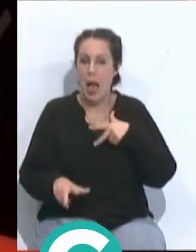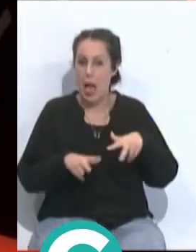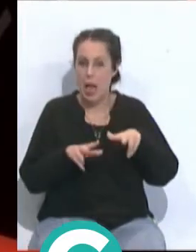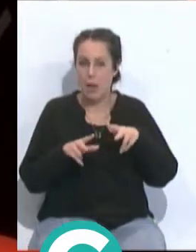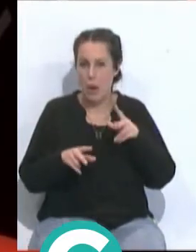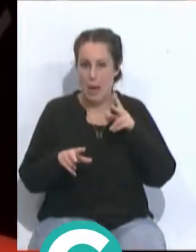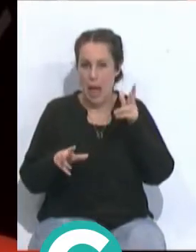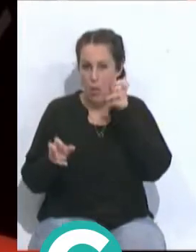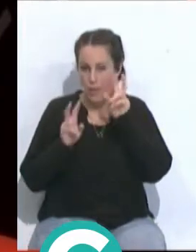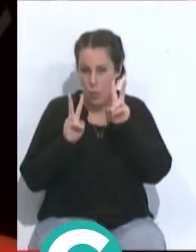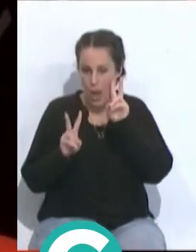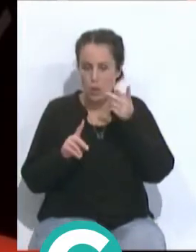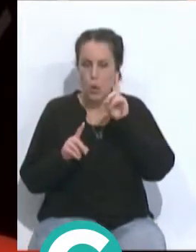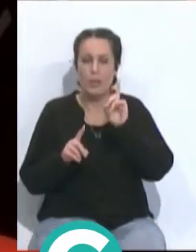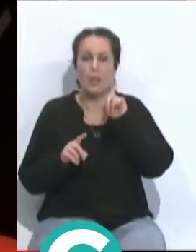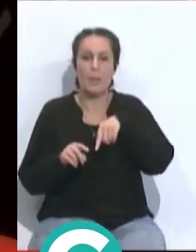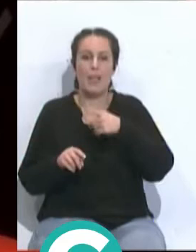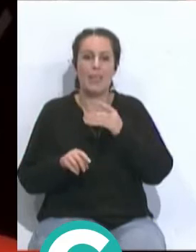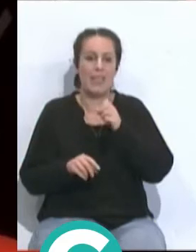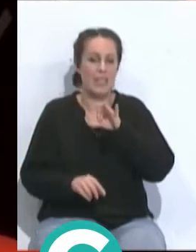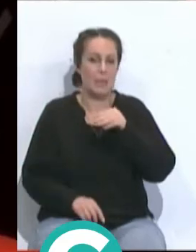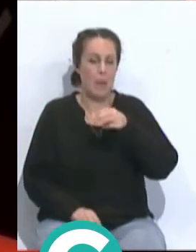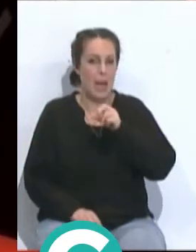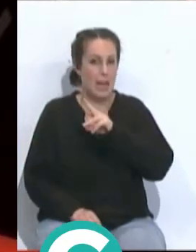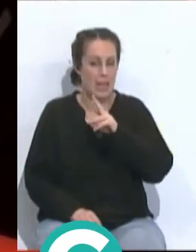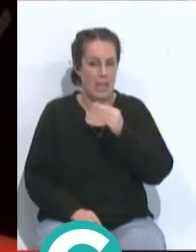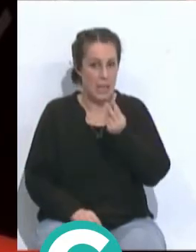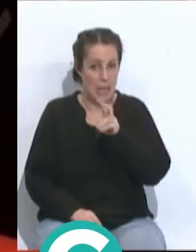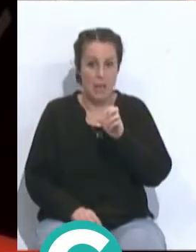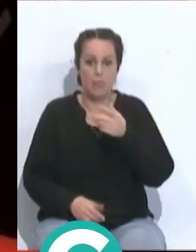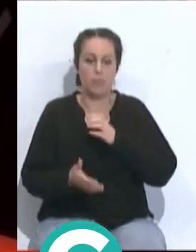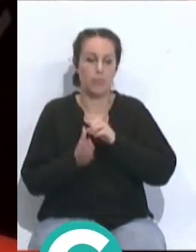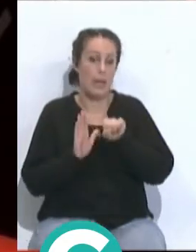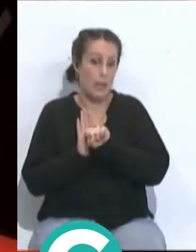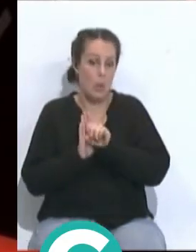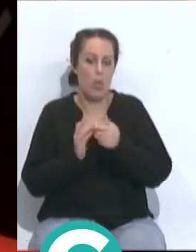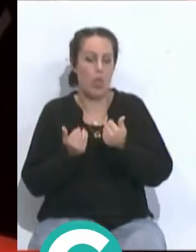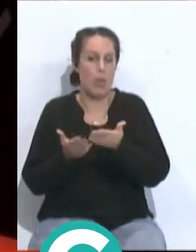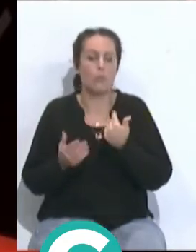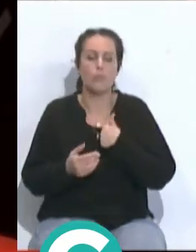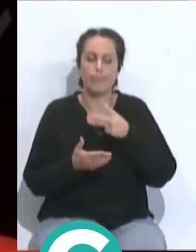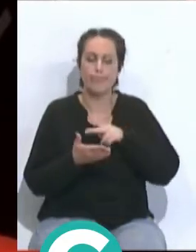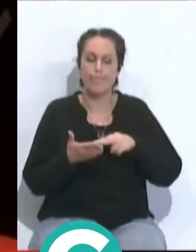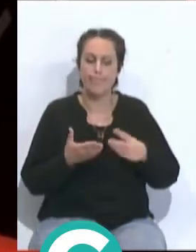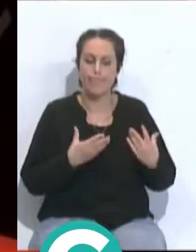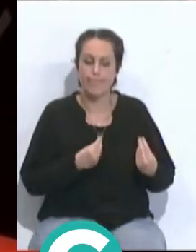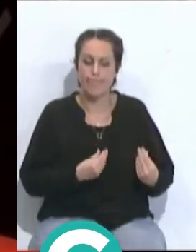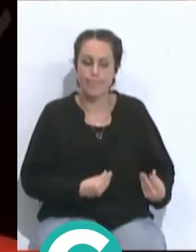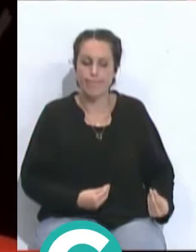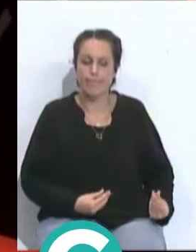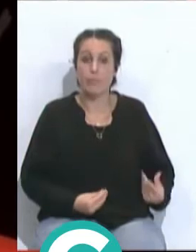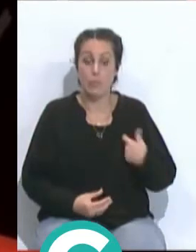también del desmarque, de artículos que él dejaba en el desmarque. Sí. Pues también estuve leyendo muchos y me